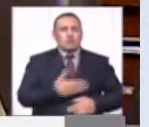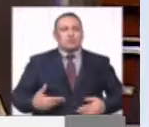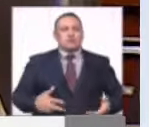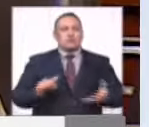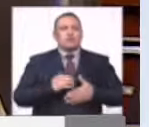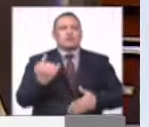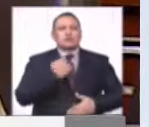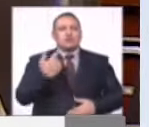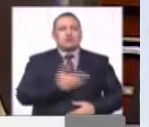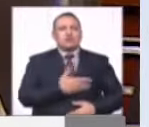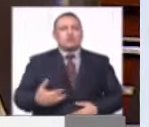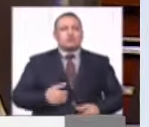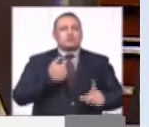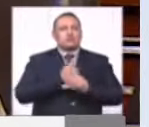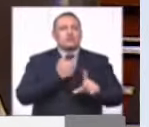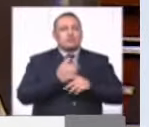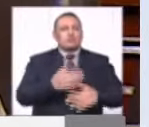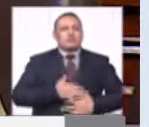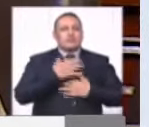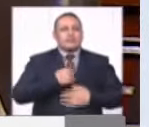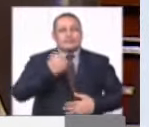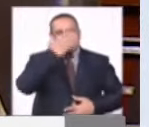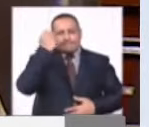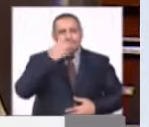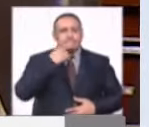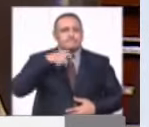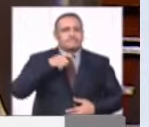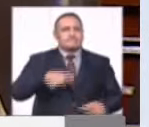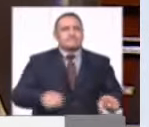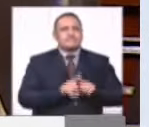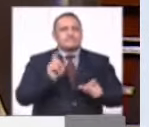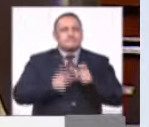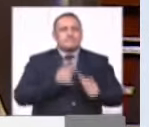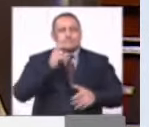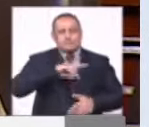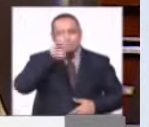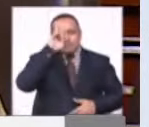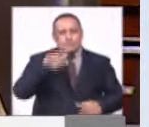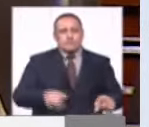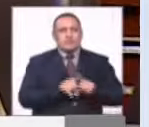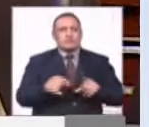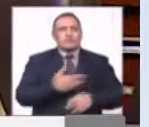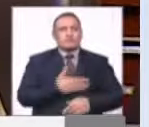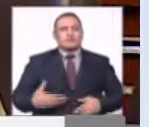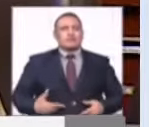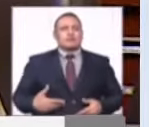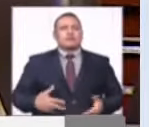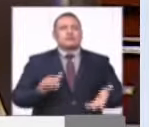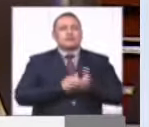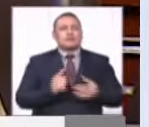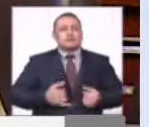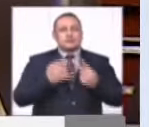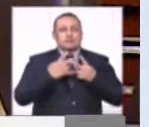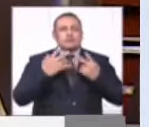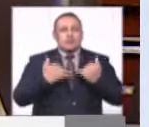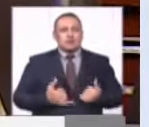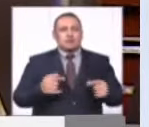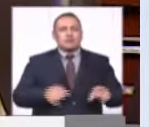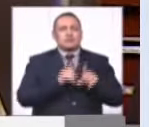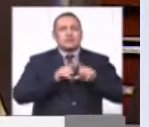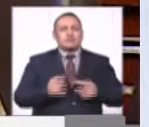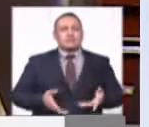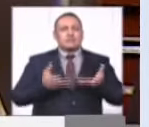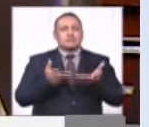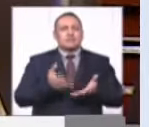solo gobierna para sus propios intereses y se olvidan de las necesidades del pueblo peruano. Presidente, ahora ceder la